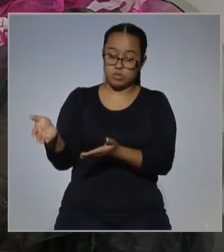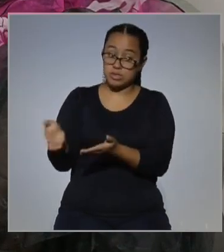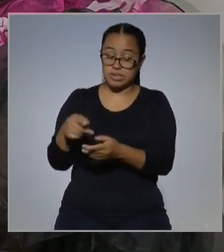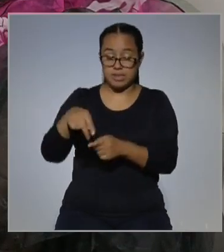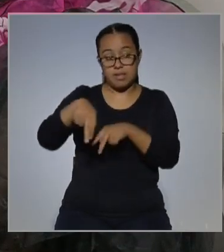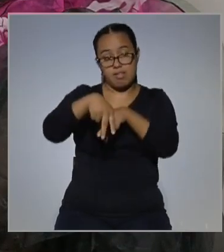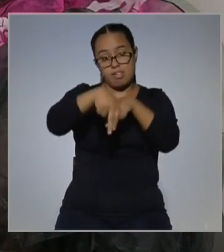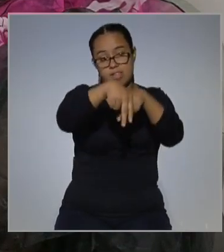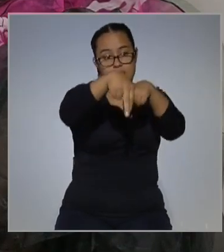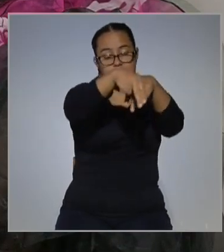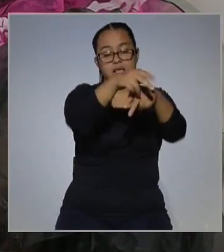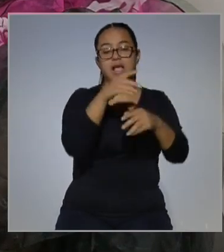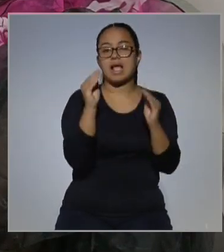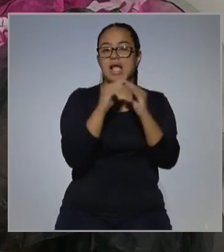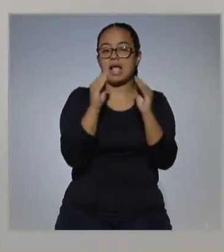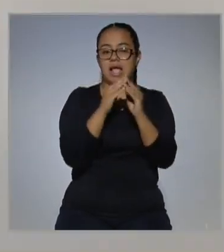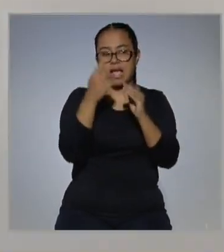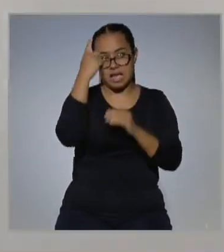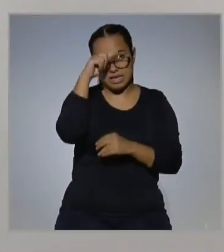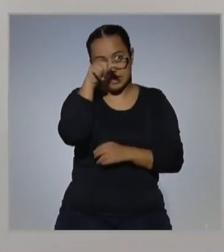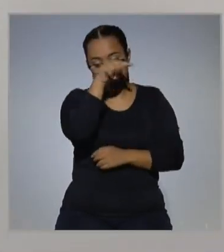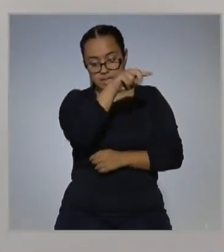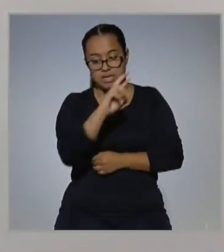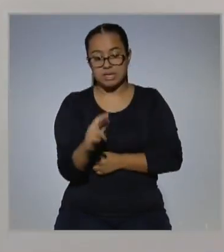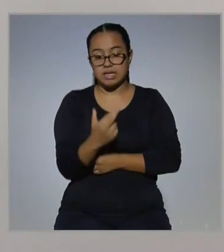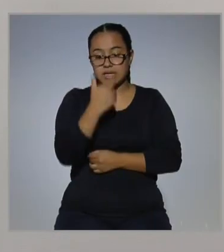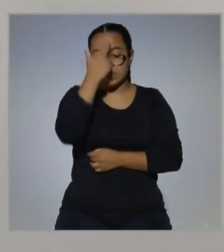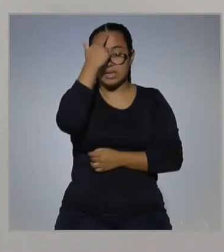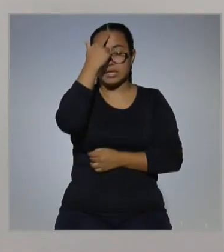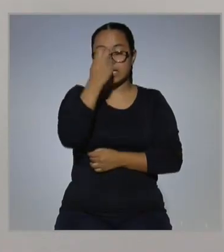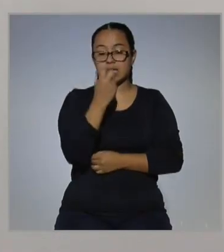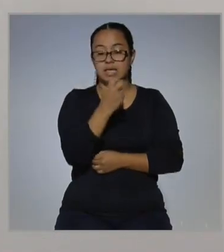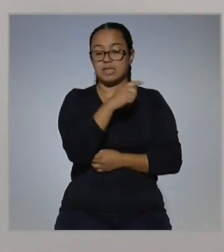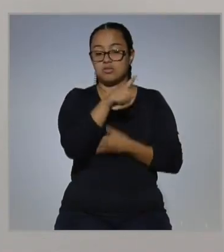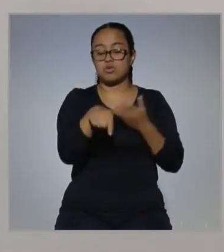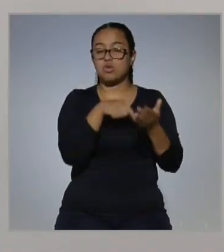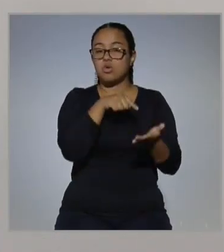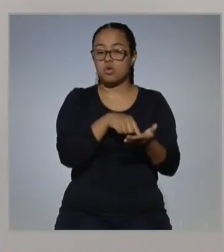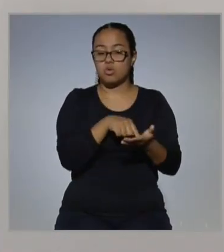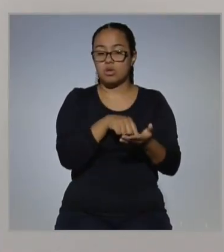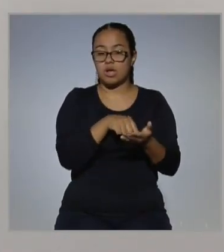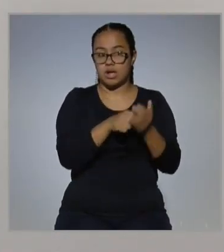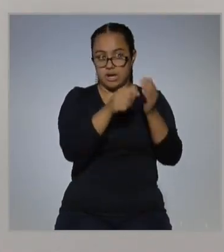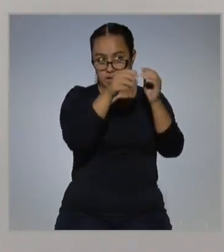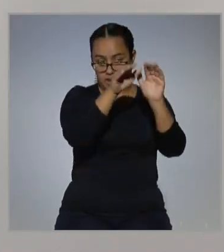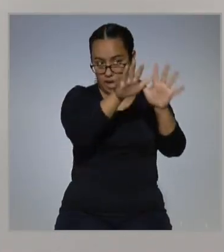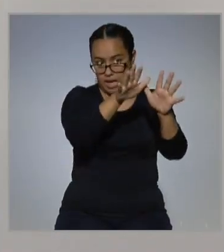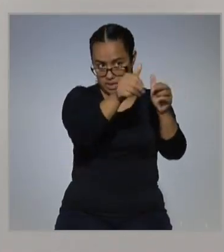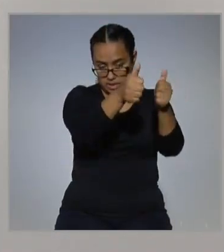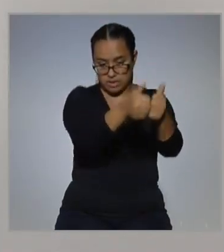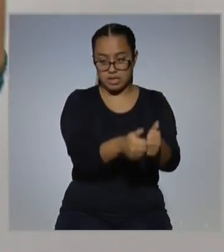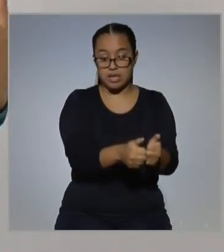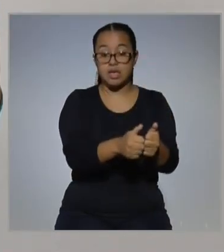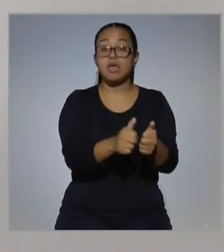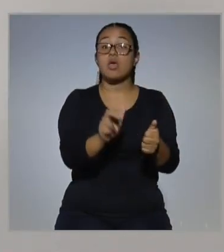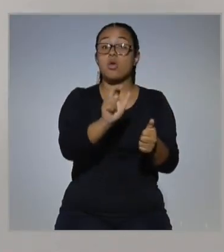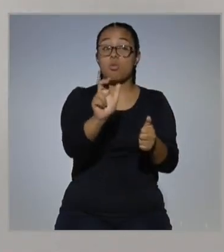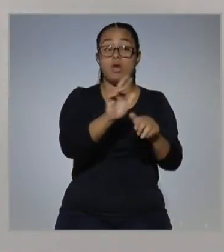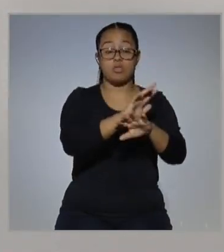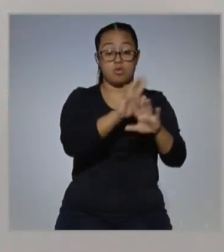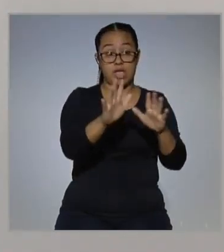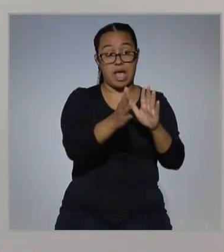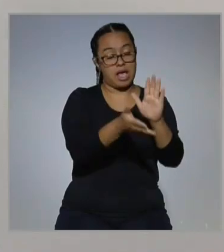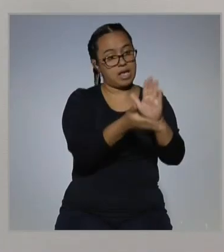casa, ¿no? Van en esta procesión justamente hasta el lugar donde tiene que estar y lo van a dejar. Y cuando tienen que